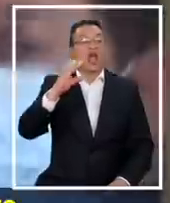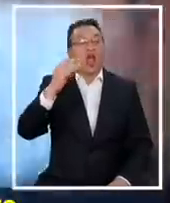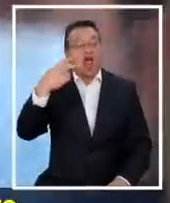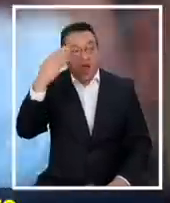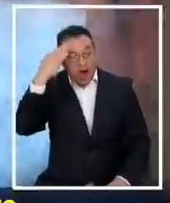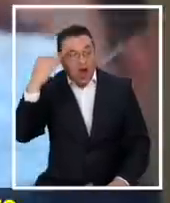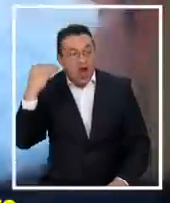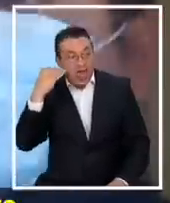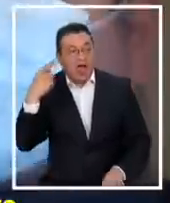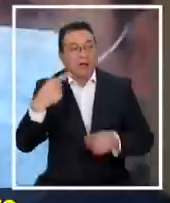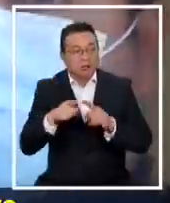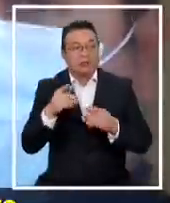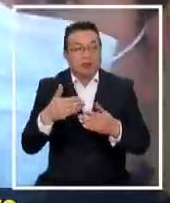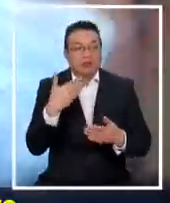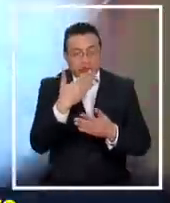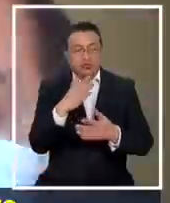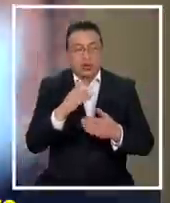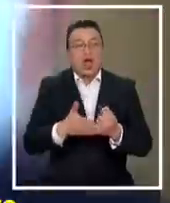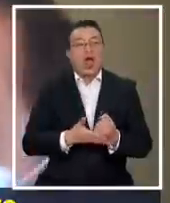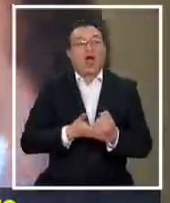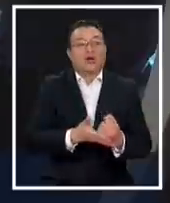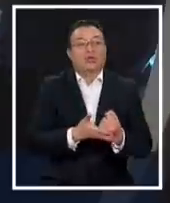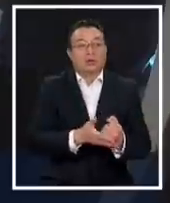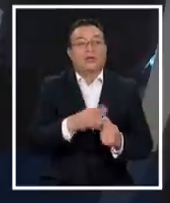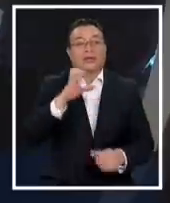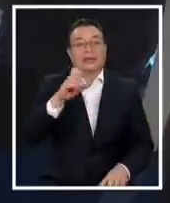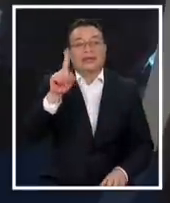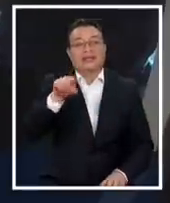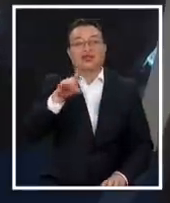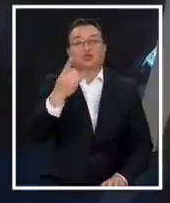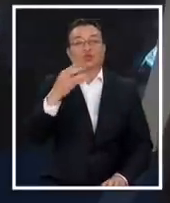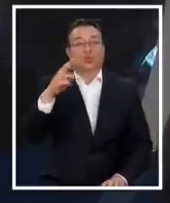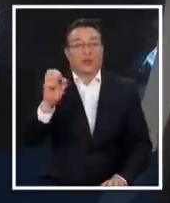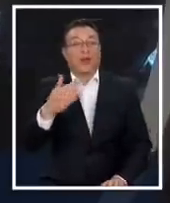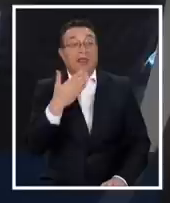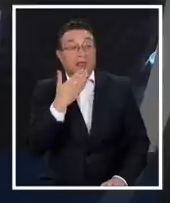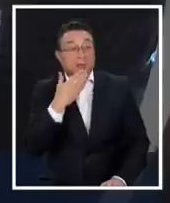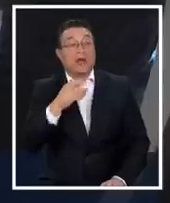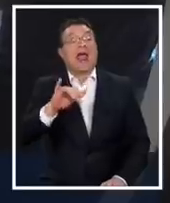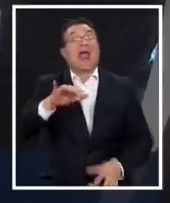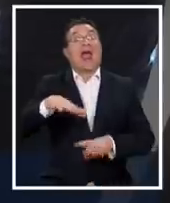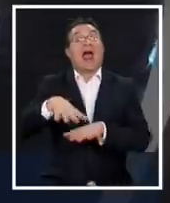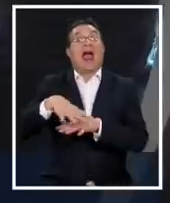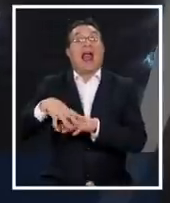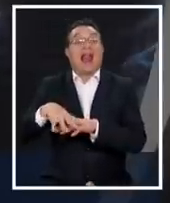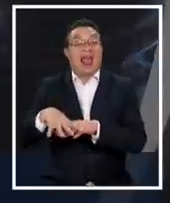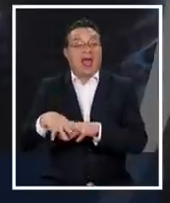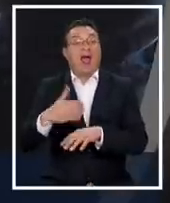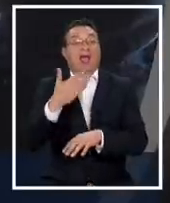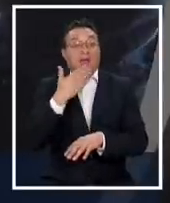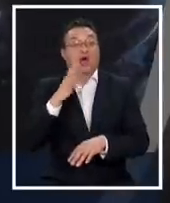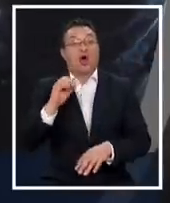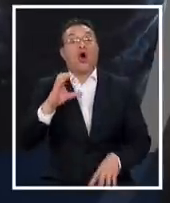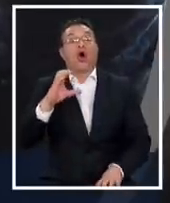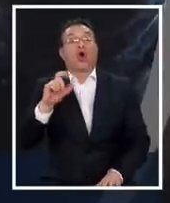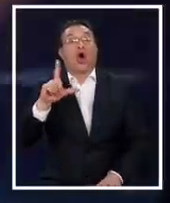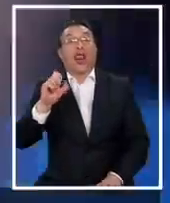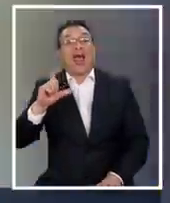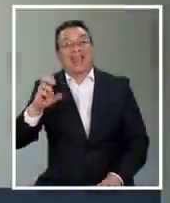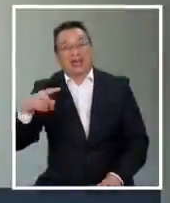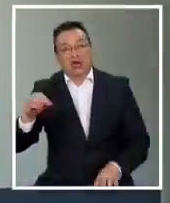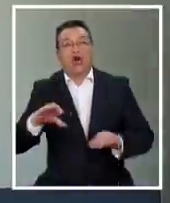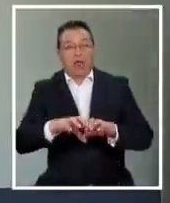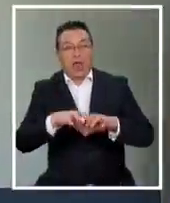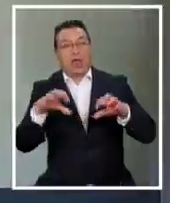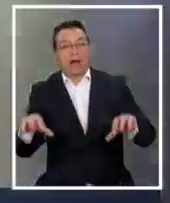siberiano, y empezar a darle estos suplementos que son el mismo enchufe. Agrégale jalea, o este sobrecito de colágeno, aparte de la jalea. ¿Te